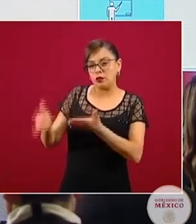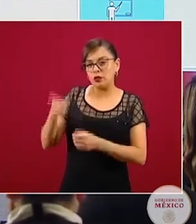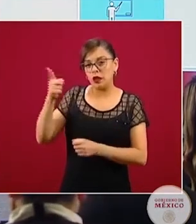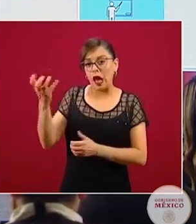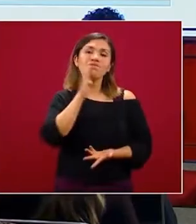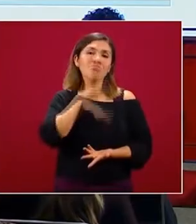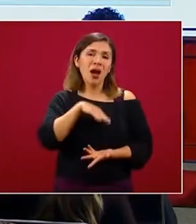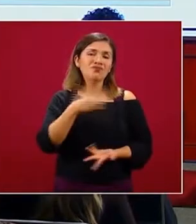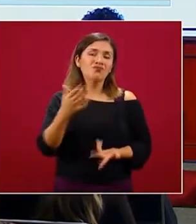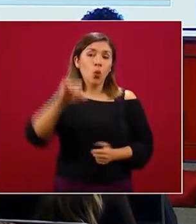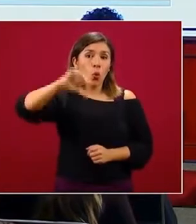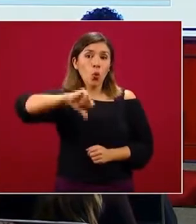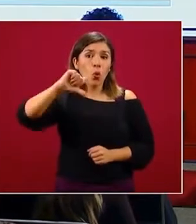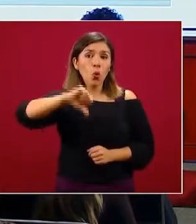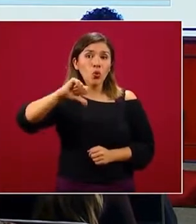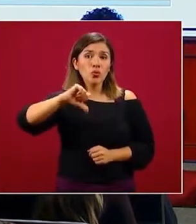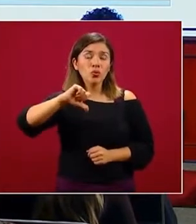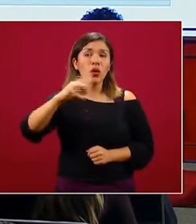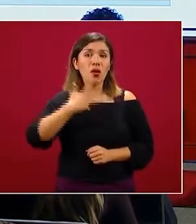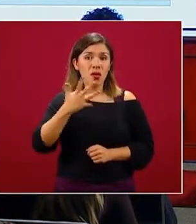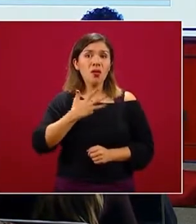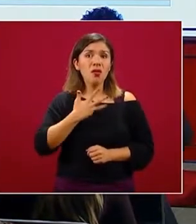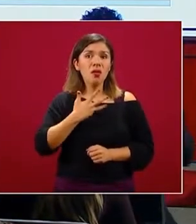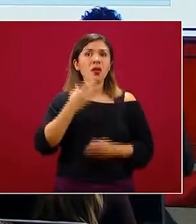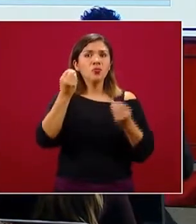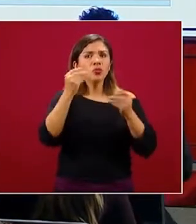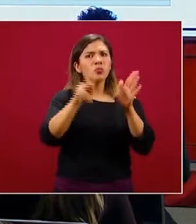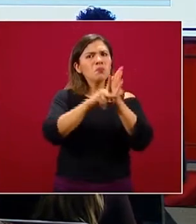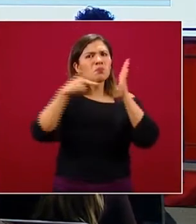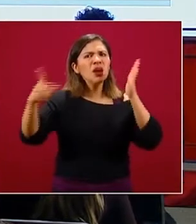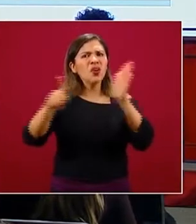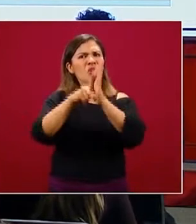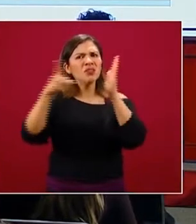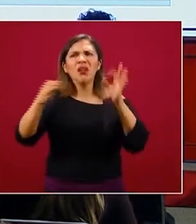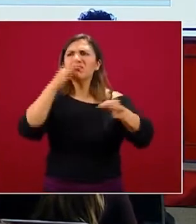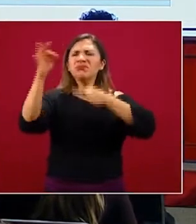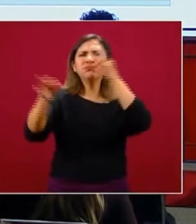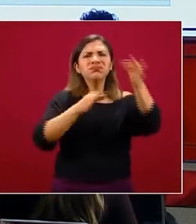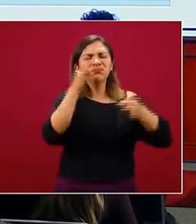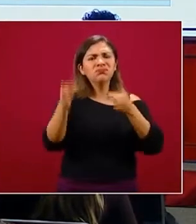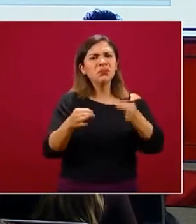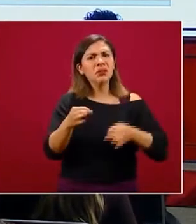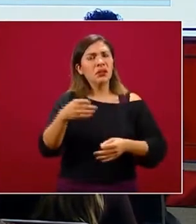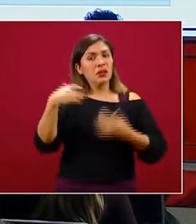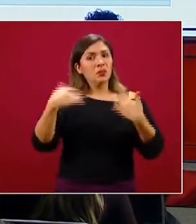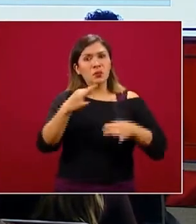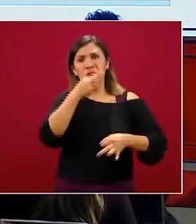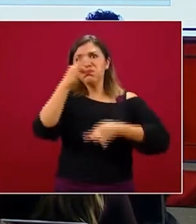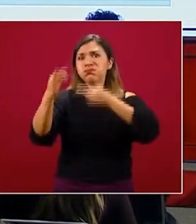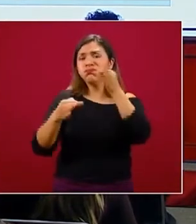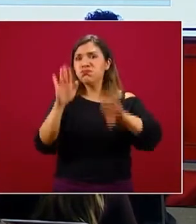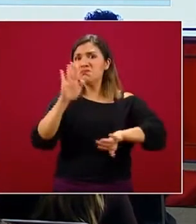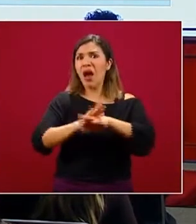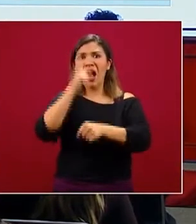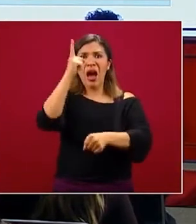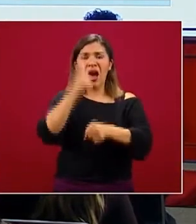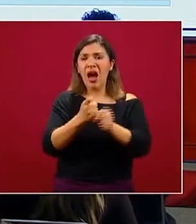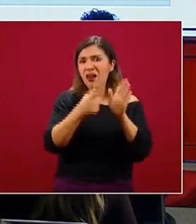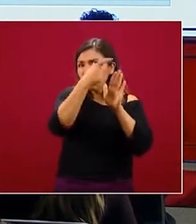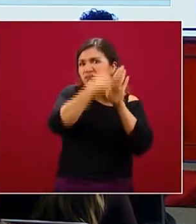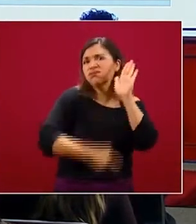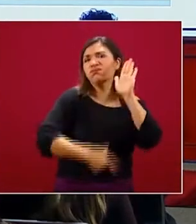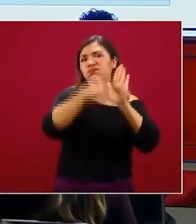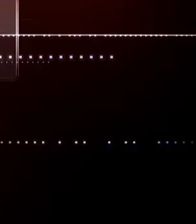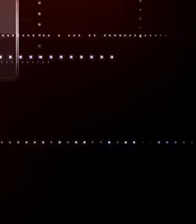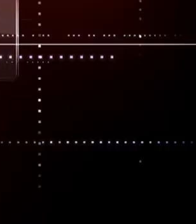aceptaron del todo. Las defunciones también se convirtieron en polémica. El 4 de junio planteó un escenario entre las 6 mil y 60 mil